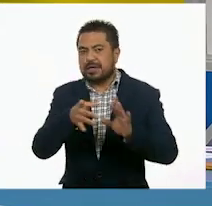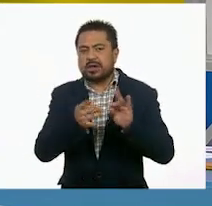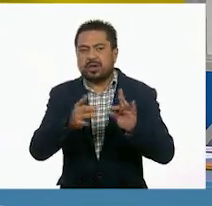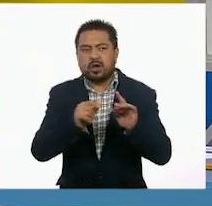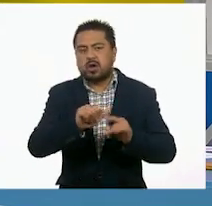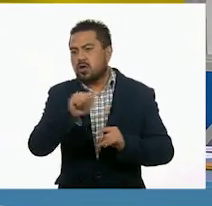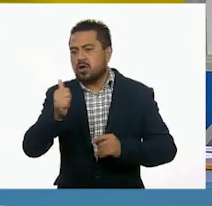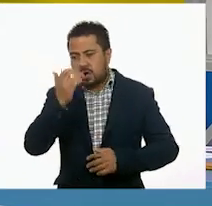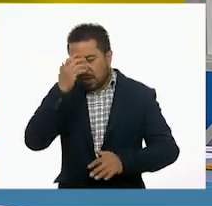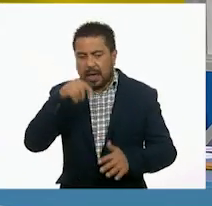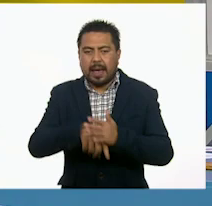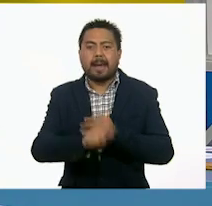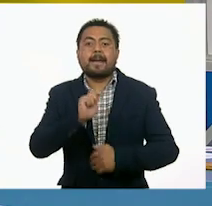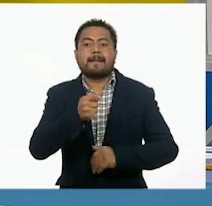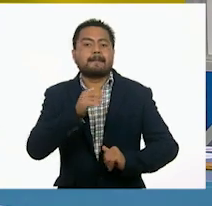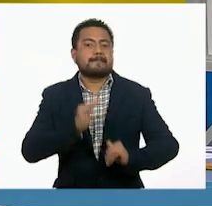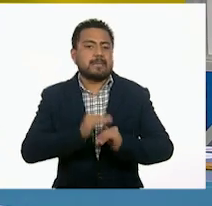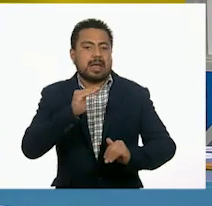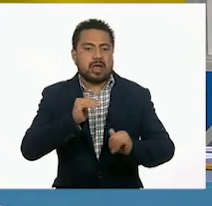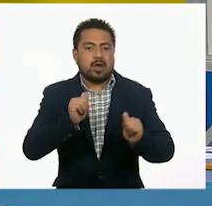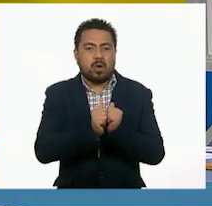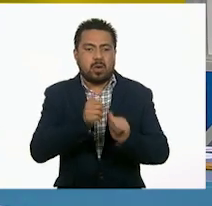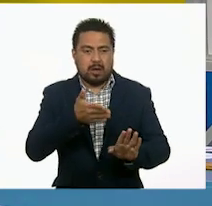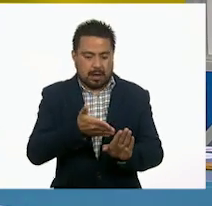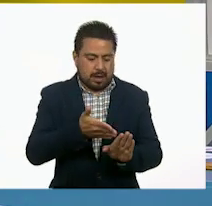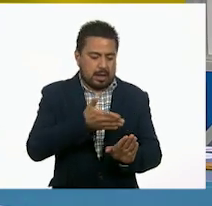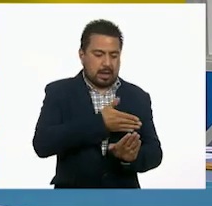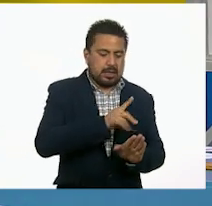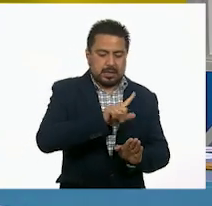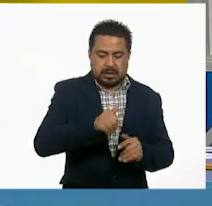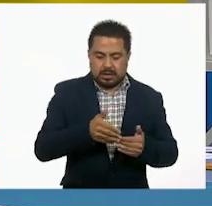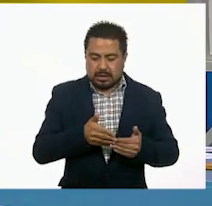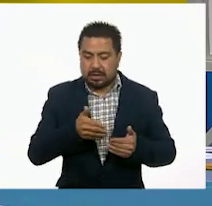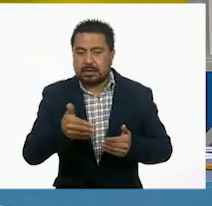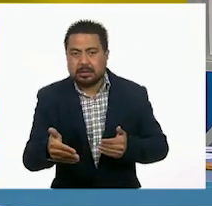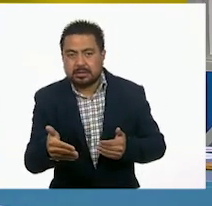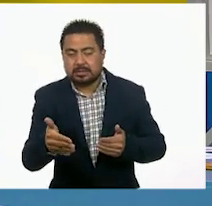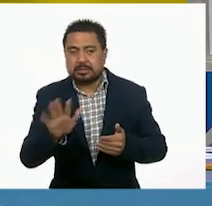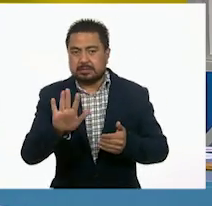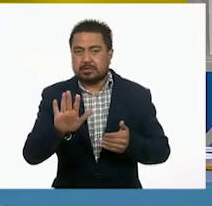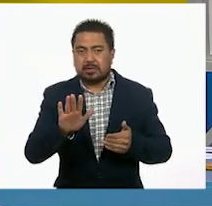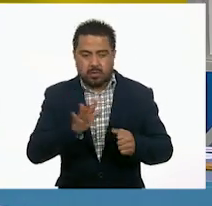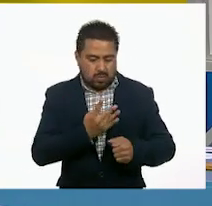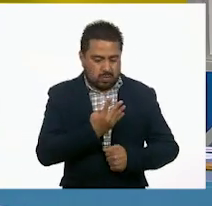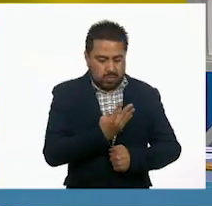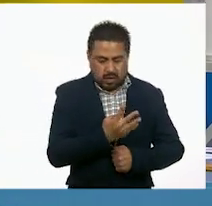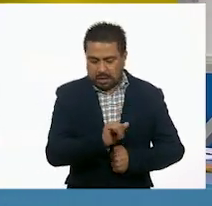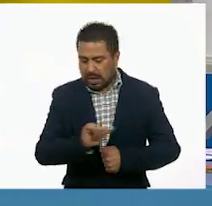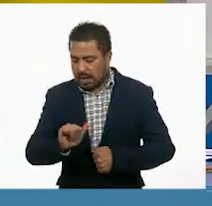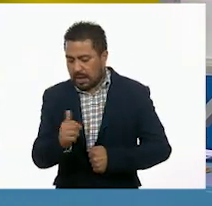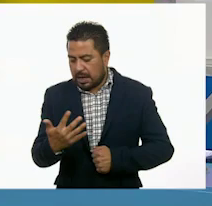otro conocimiento más, el antecesor y el sucesor. Entre el 4 y el